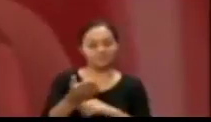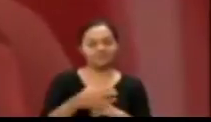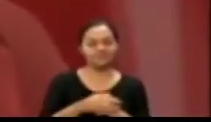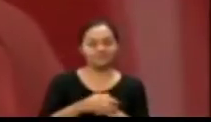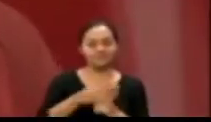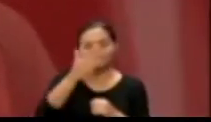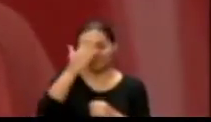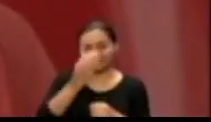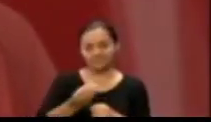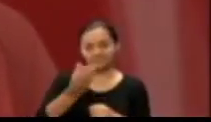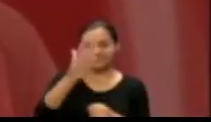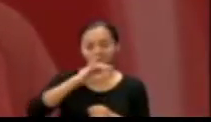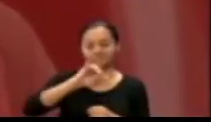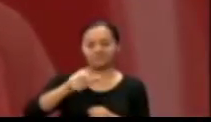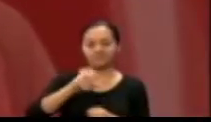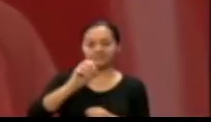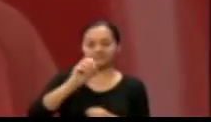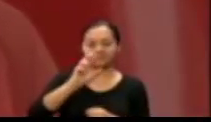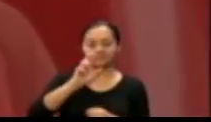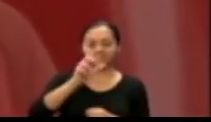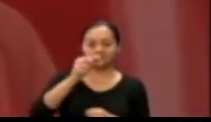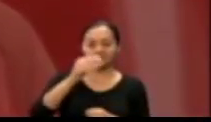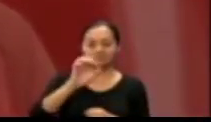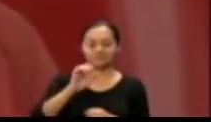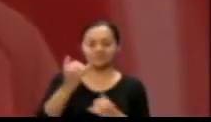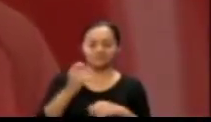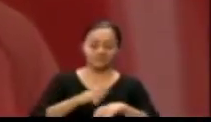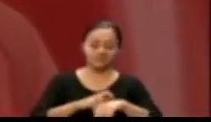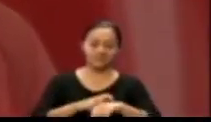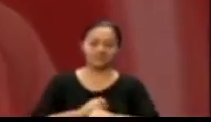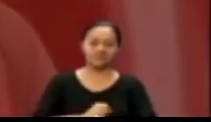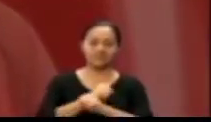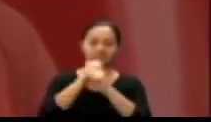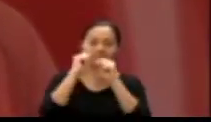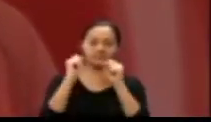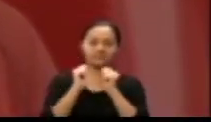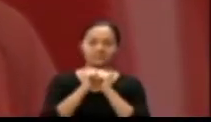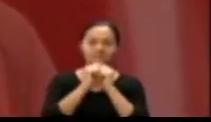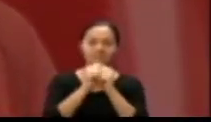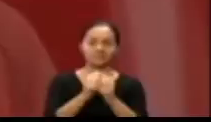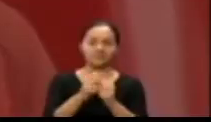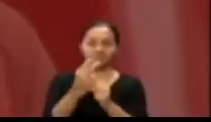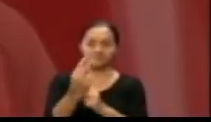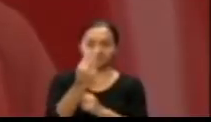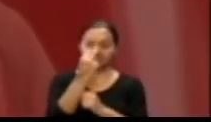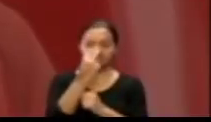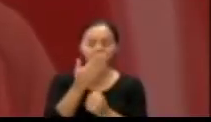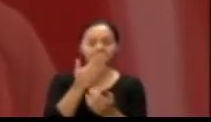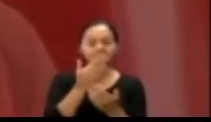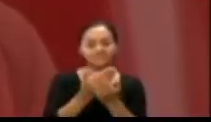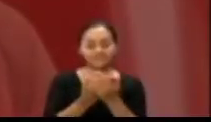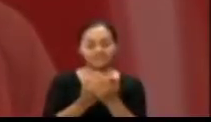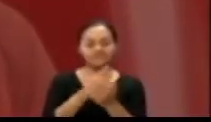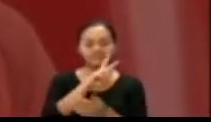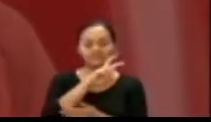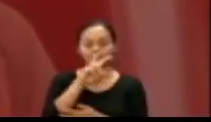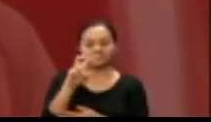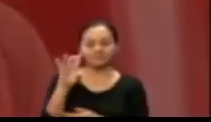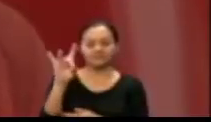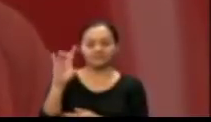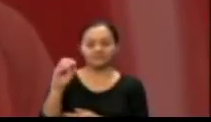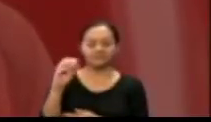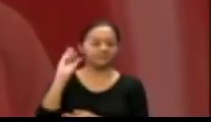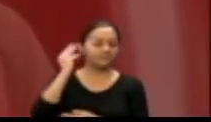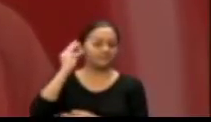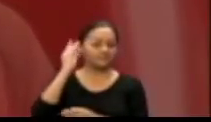días. Buenos días, Jorge. Saludamos también a quienes ya a esta hora de la mañana nos están acompañando con su sintonía. Agradecemos a las